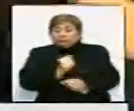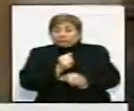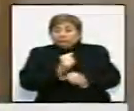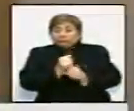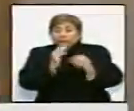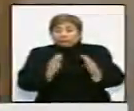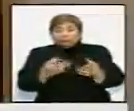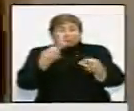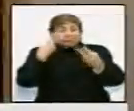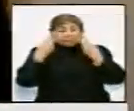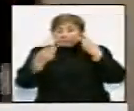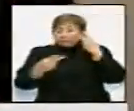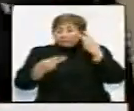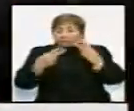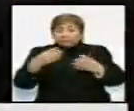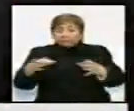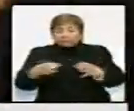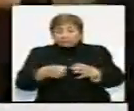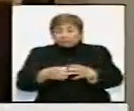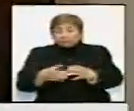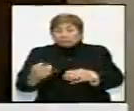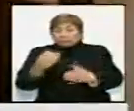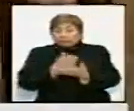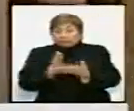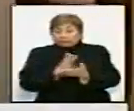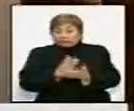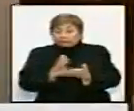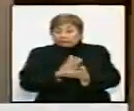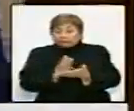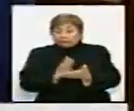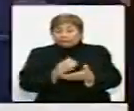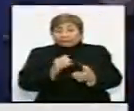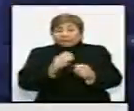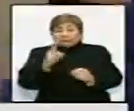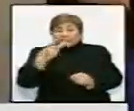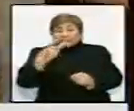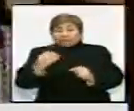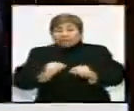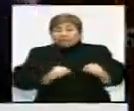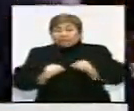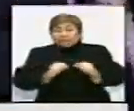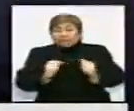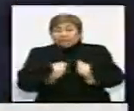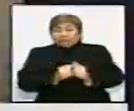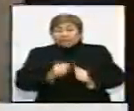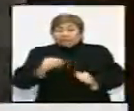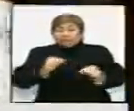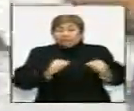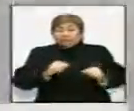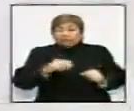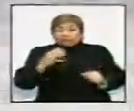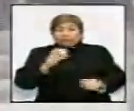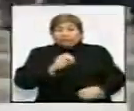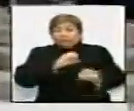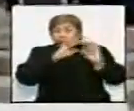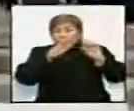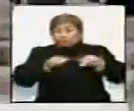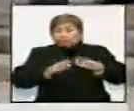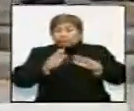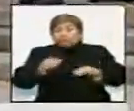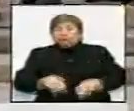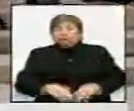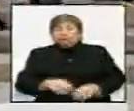y visitantes del Congreso de la República participaron activamente en el segundo simulacro nacional por sismo y tsunami.